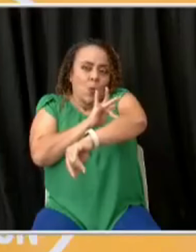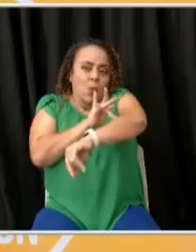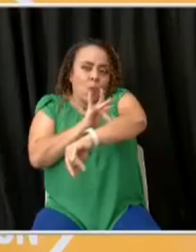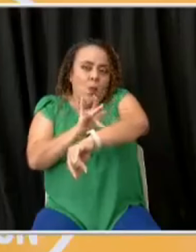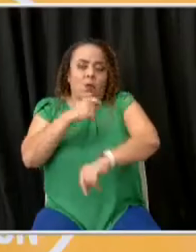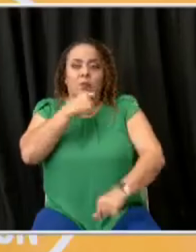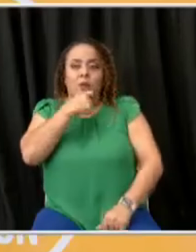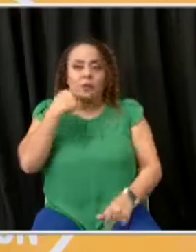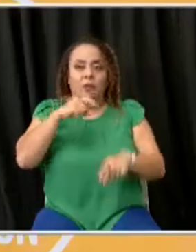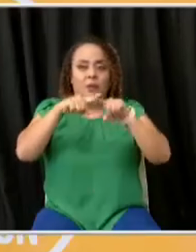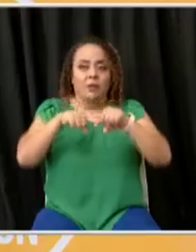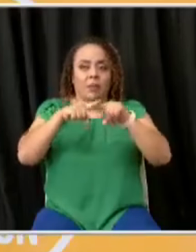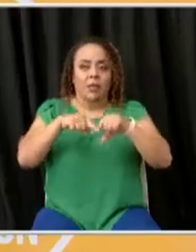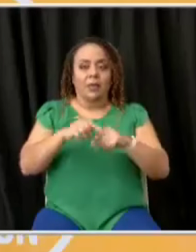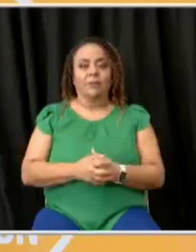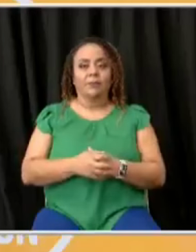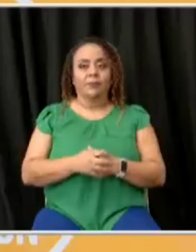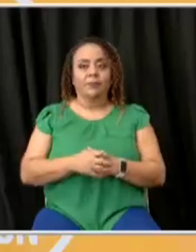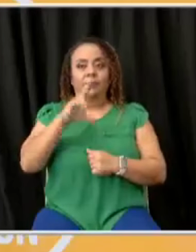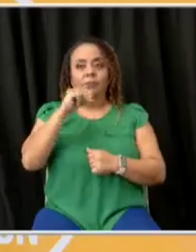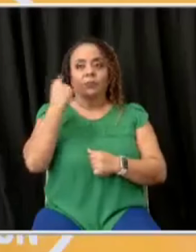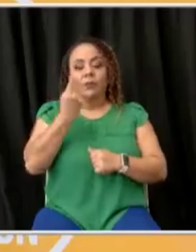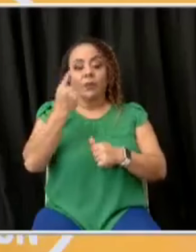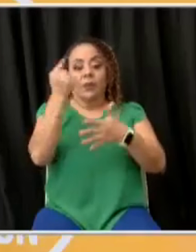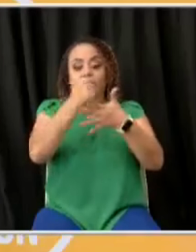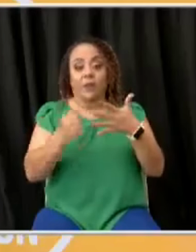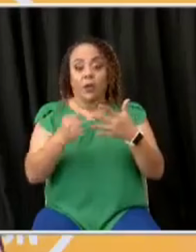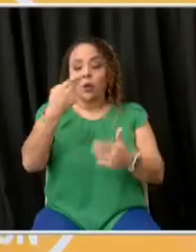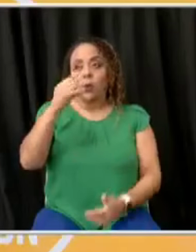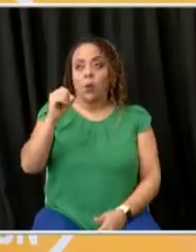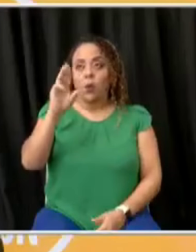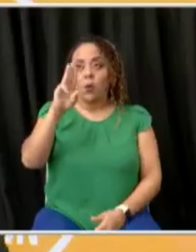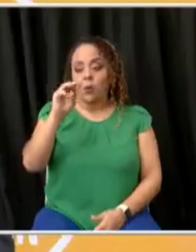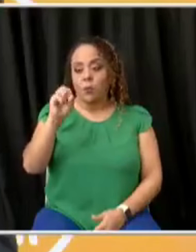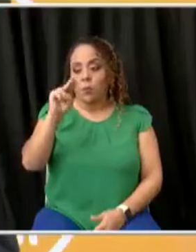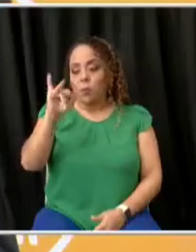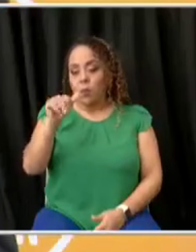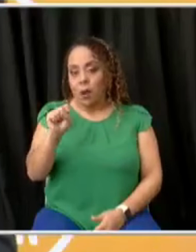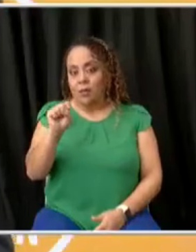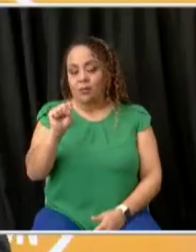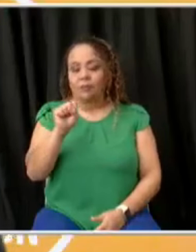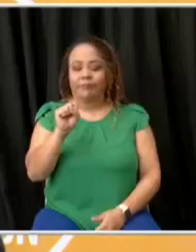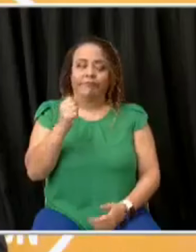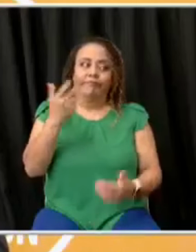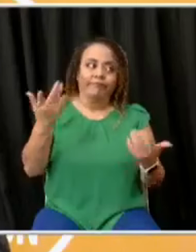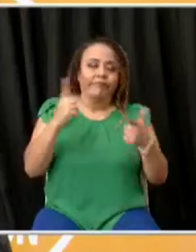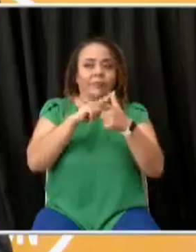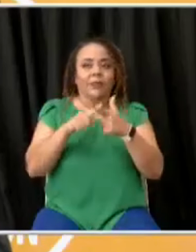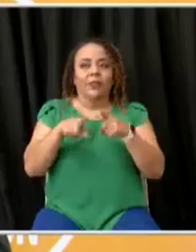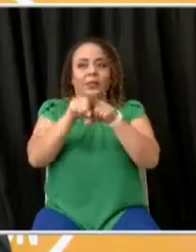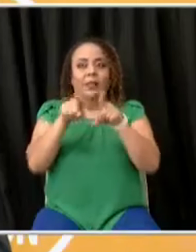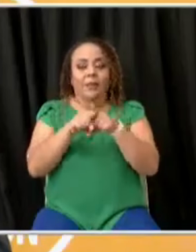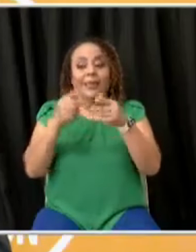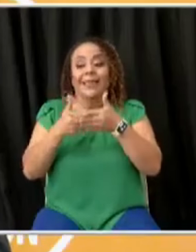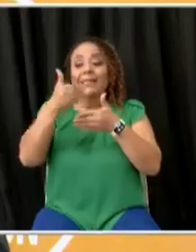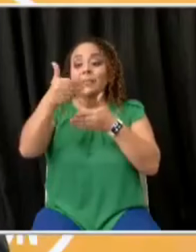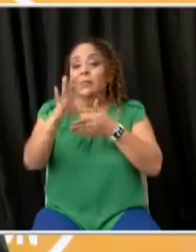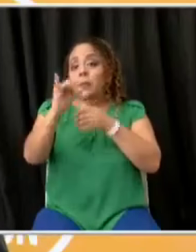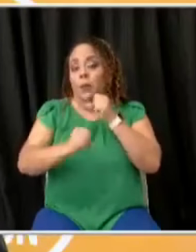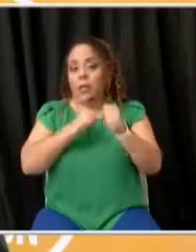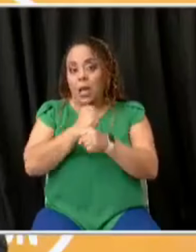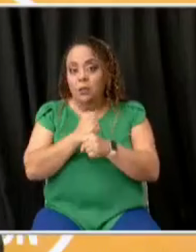de otros factores, no solamente el factor hormonal. Entonces, también manejamos mal, después de los 50 años